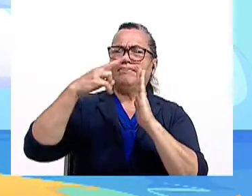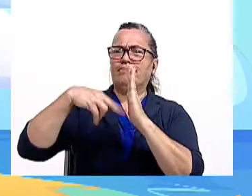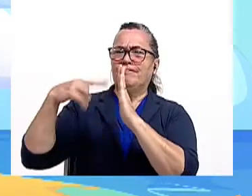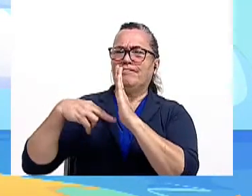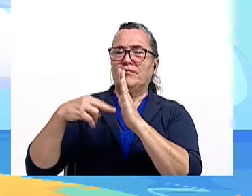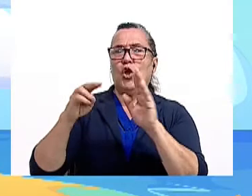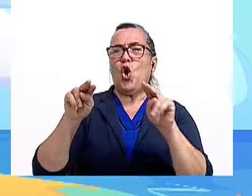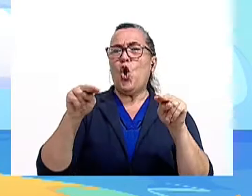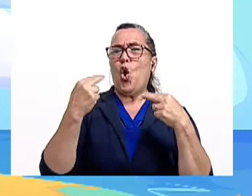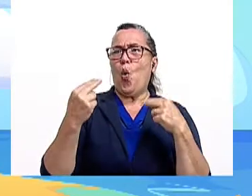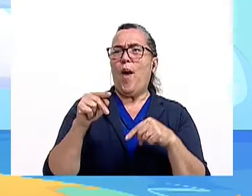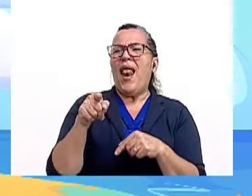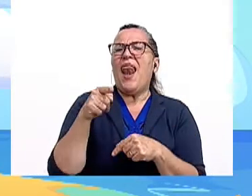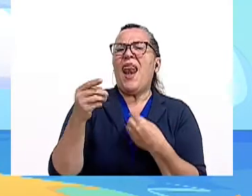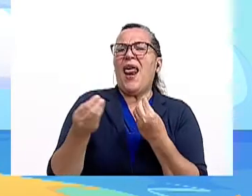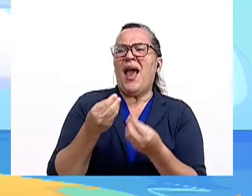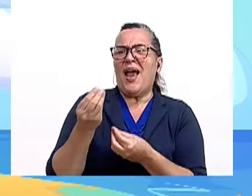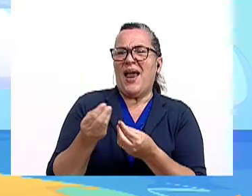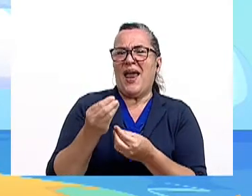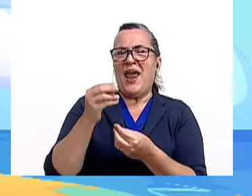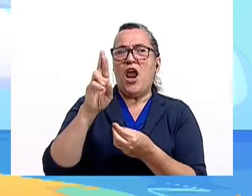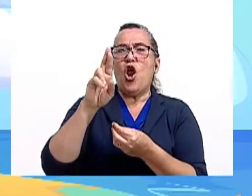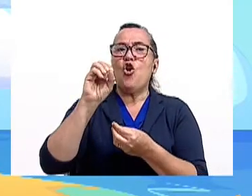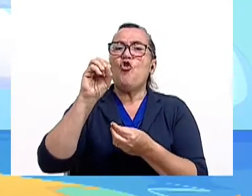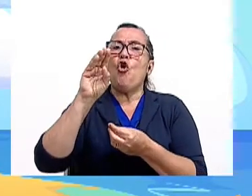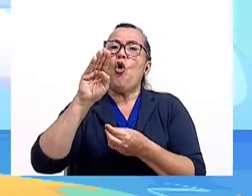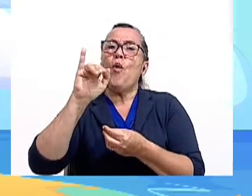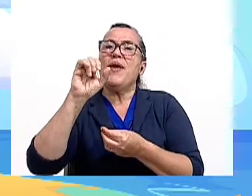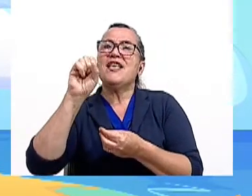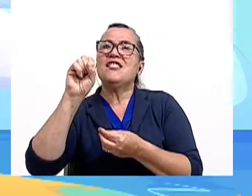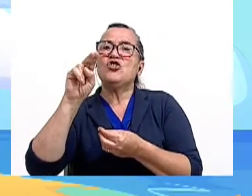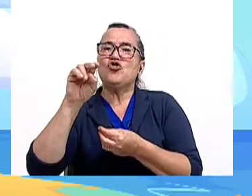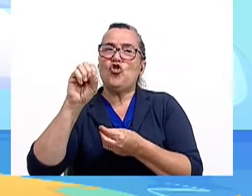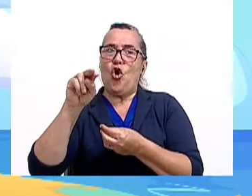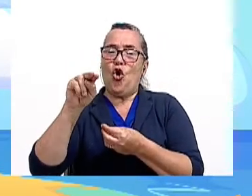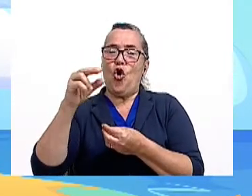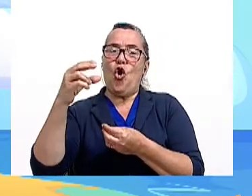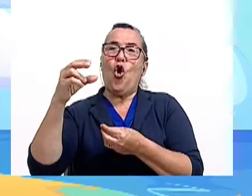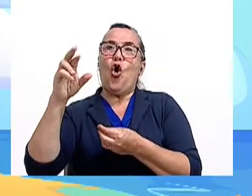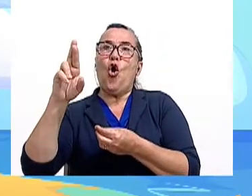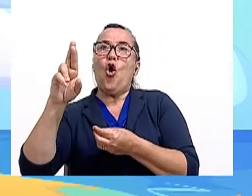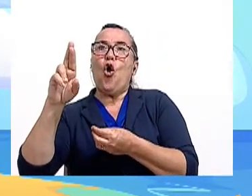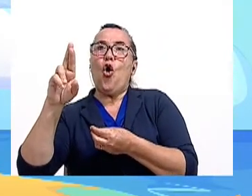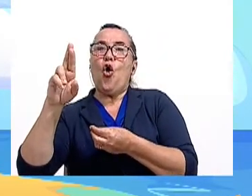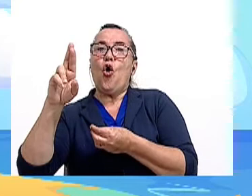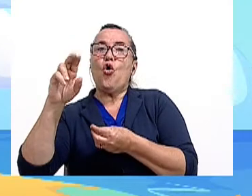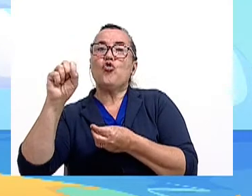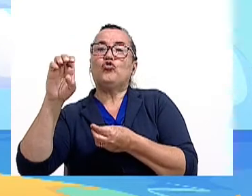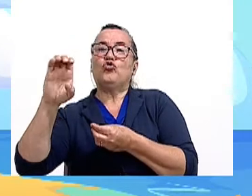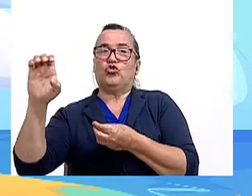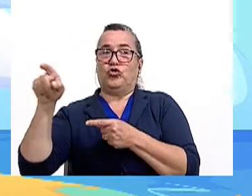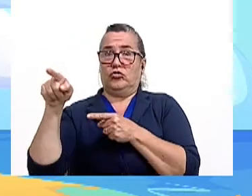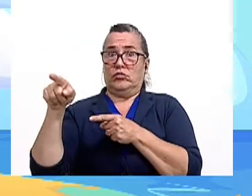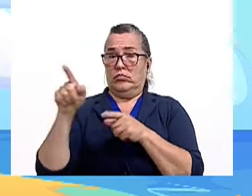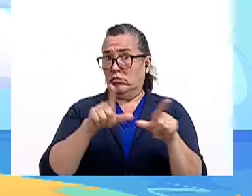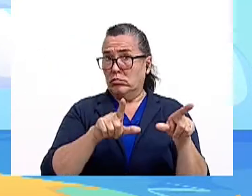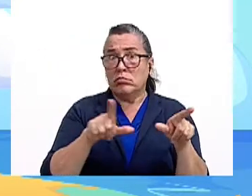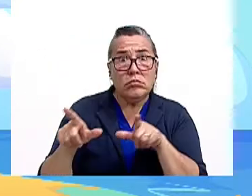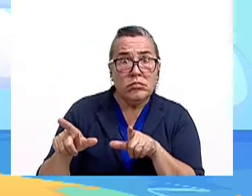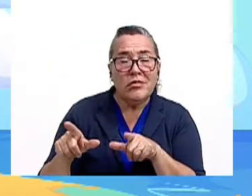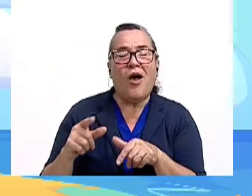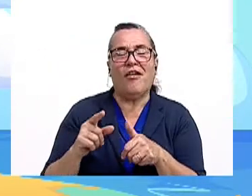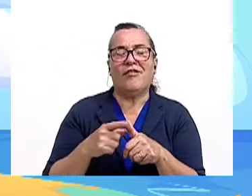Crusoe. Pero antes de iniciar, ¿se prepararon? ¿Todavía no? Bueno, vamos a prepararnos